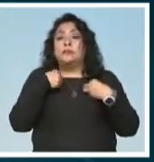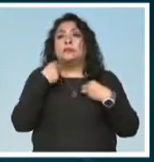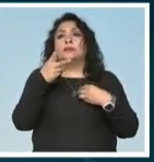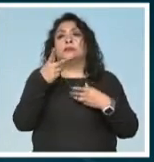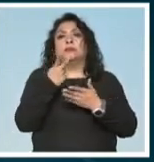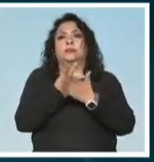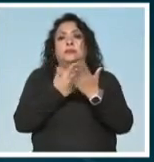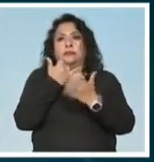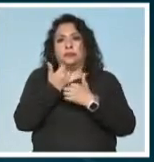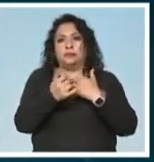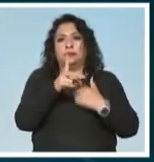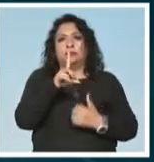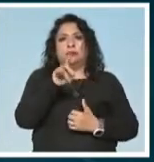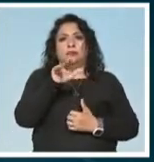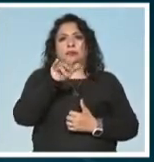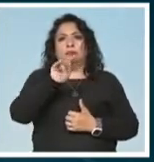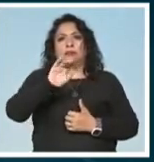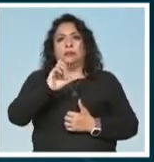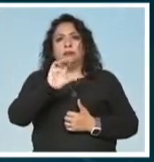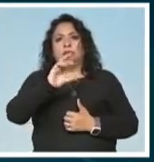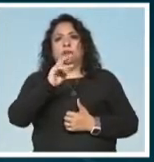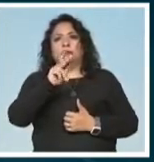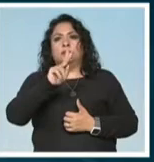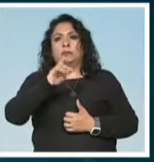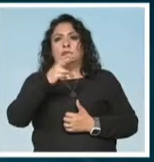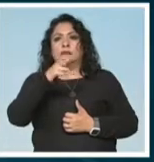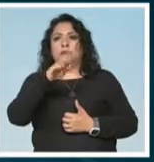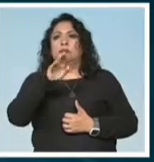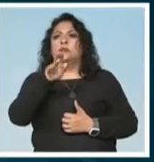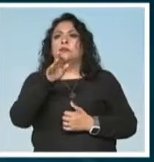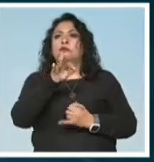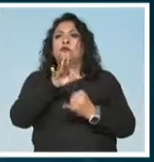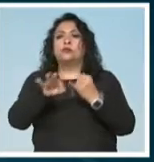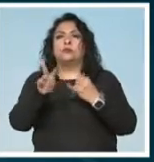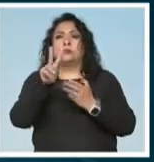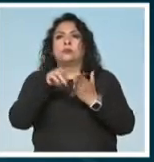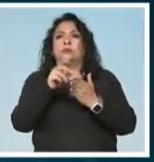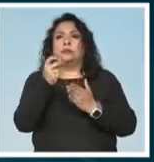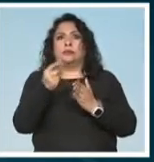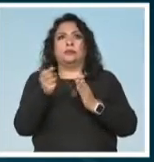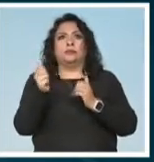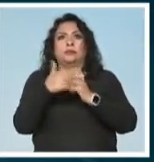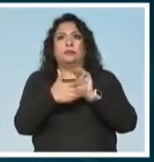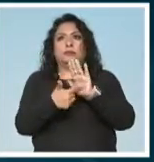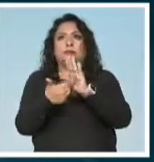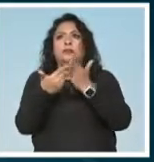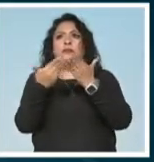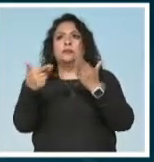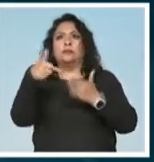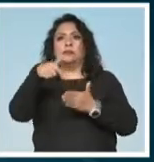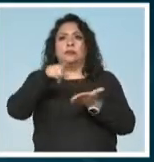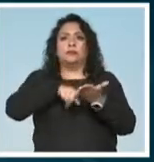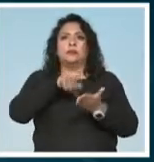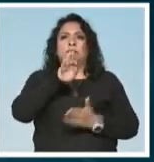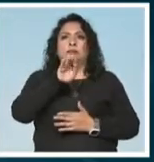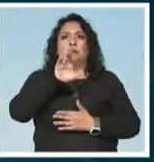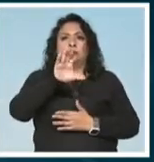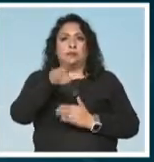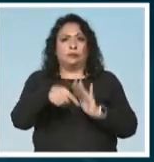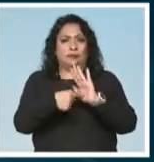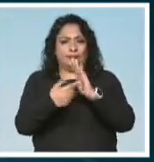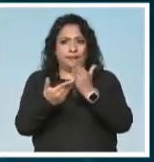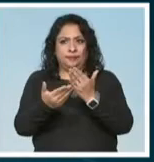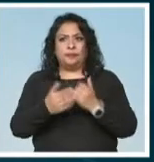compañía alemana Deutsches Schauspielhaus Hamburg estrenó a finales de 2021 y que ahora ofrece en el Festival Internacional